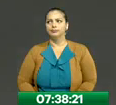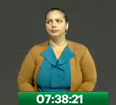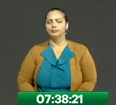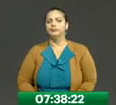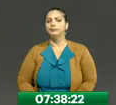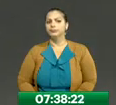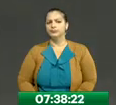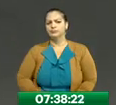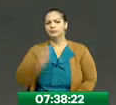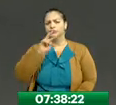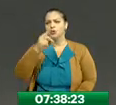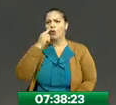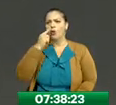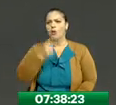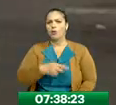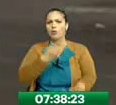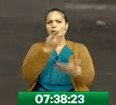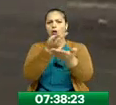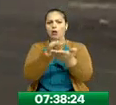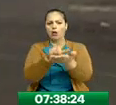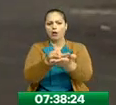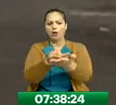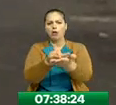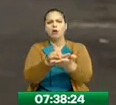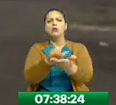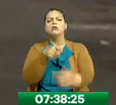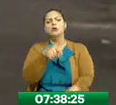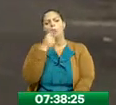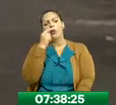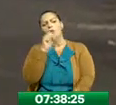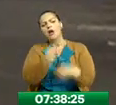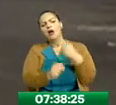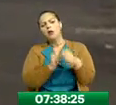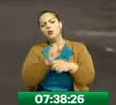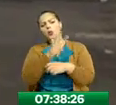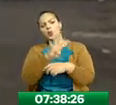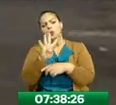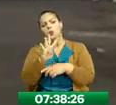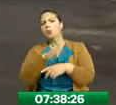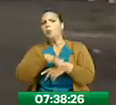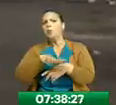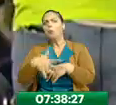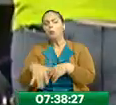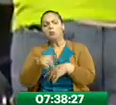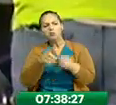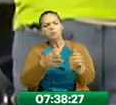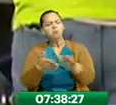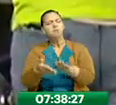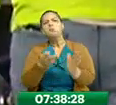El cuerpo sin vida de una persona de aproximadamente 44 años de edad era lo que se